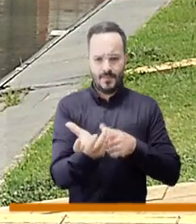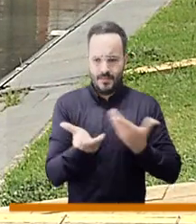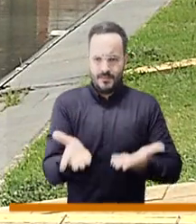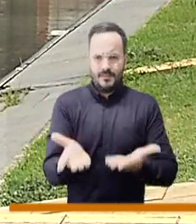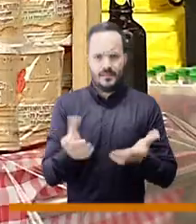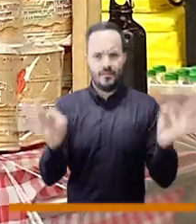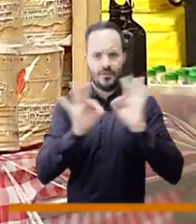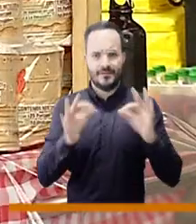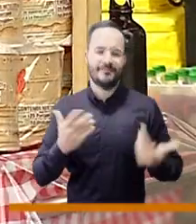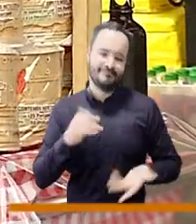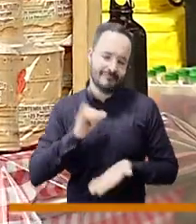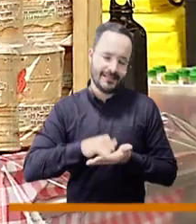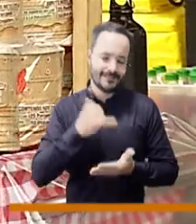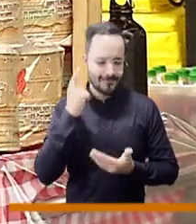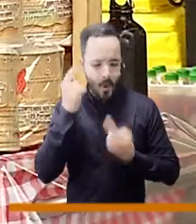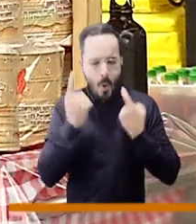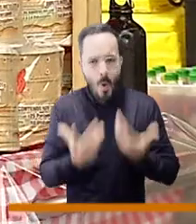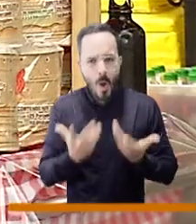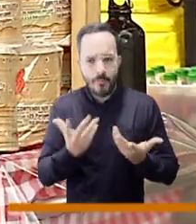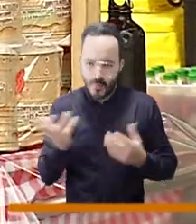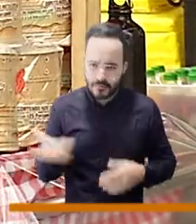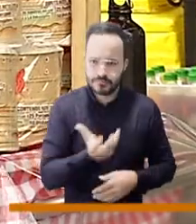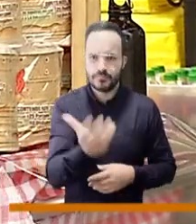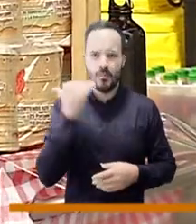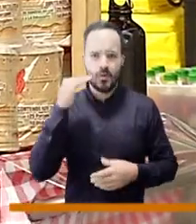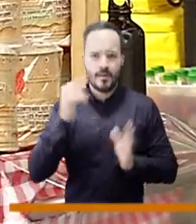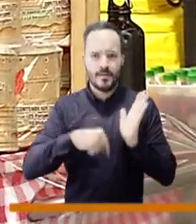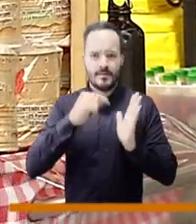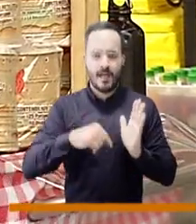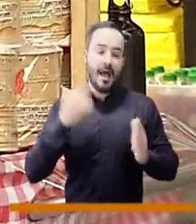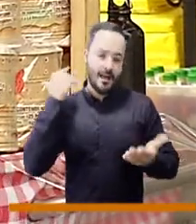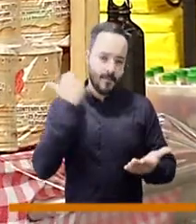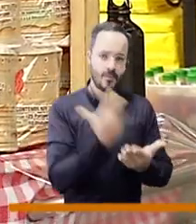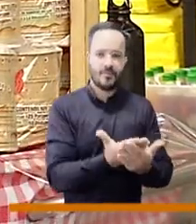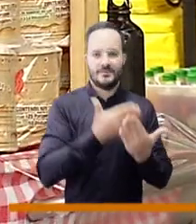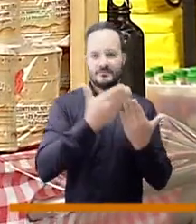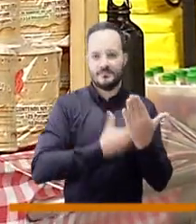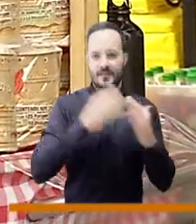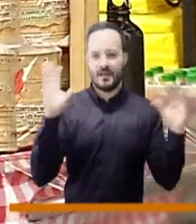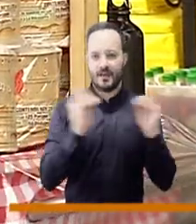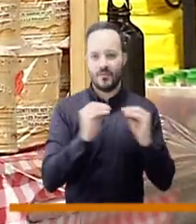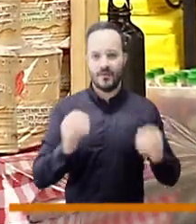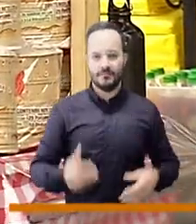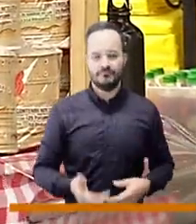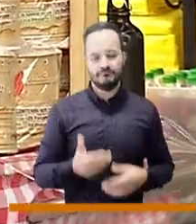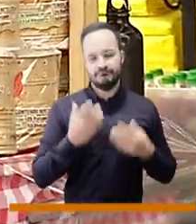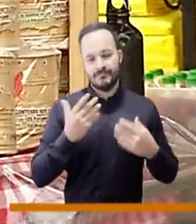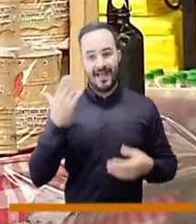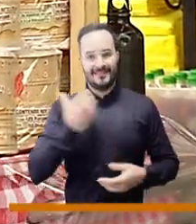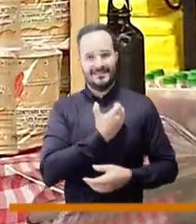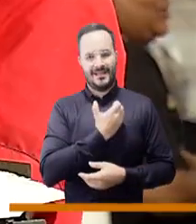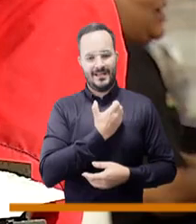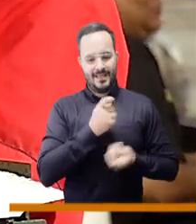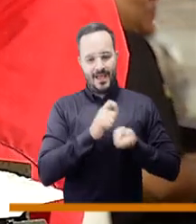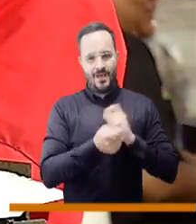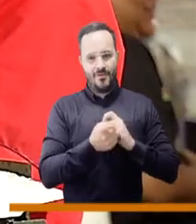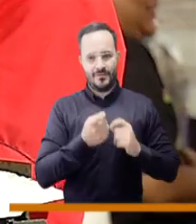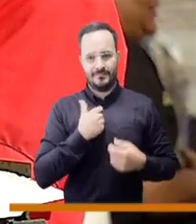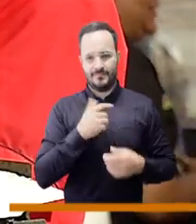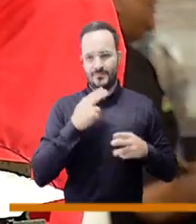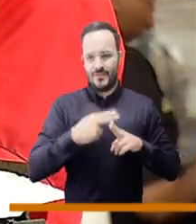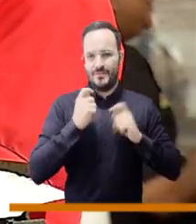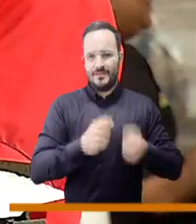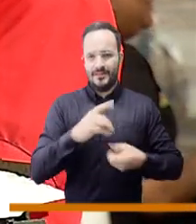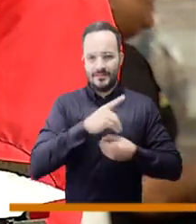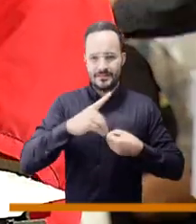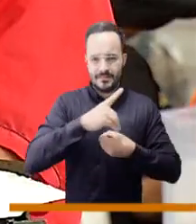este acuerdo que él exigía a que todos los contratos de la alcaldía de Medellín, en ese momento la alcaldía de Medellín, hoy distrito, que toda